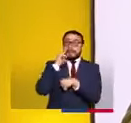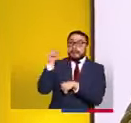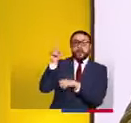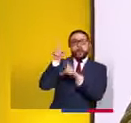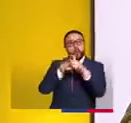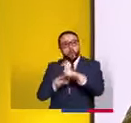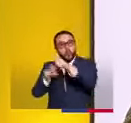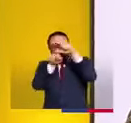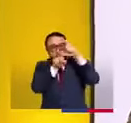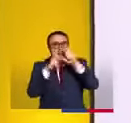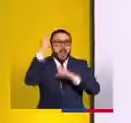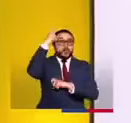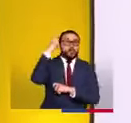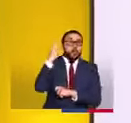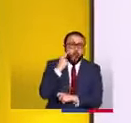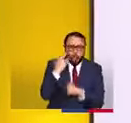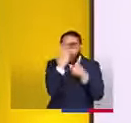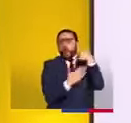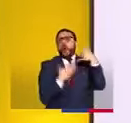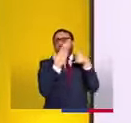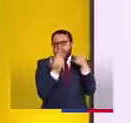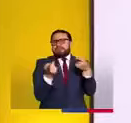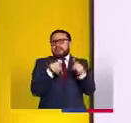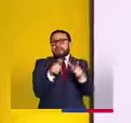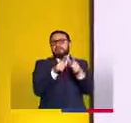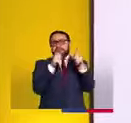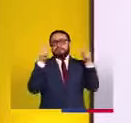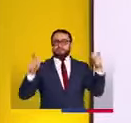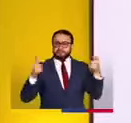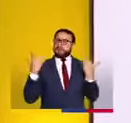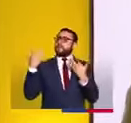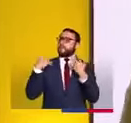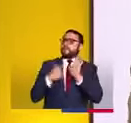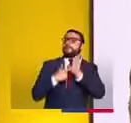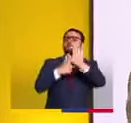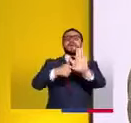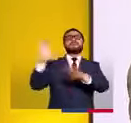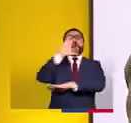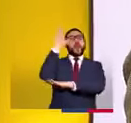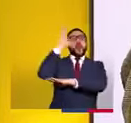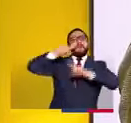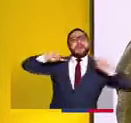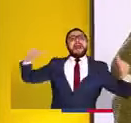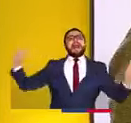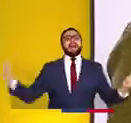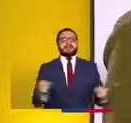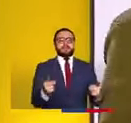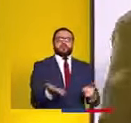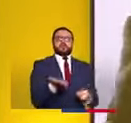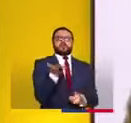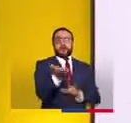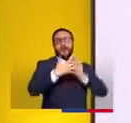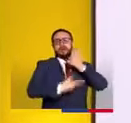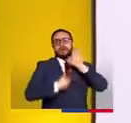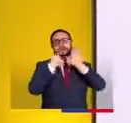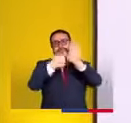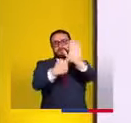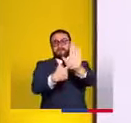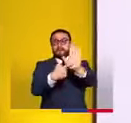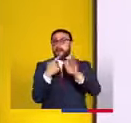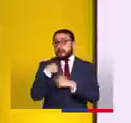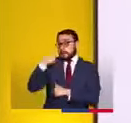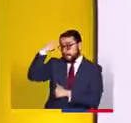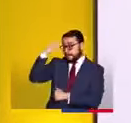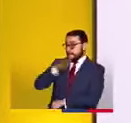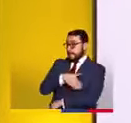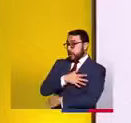parte del país. Y este es el resultado de todo el país. Así que me parece, Guillermo,